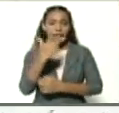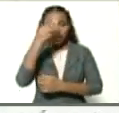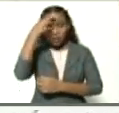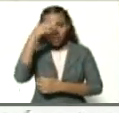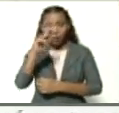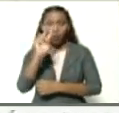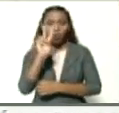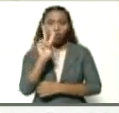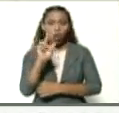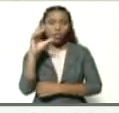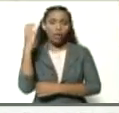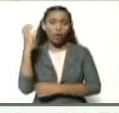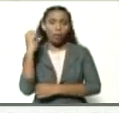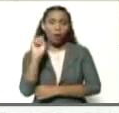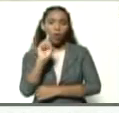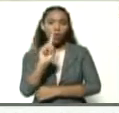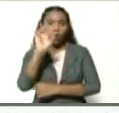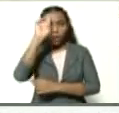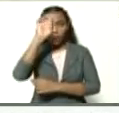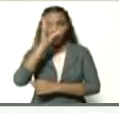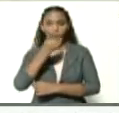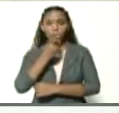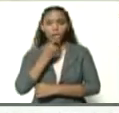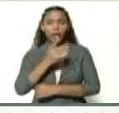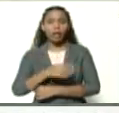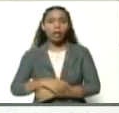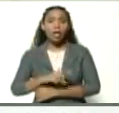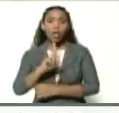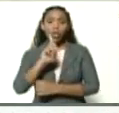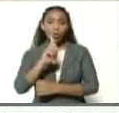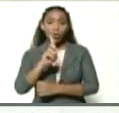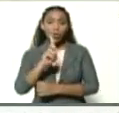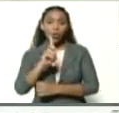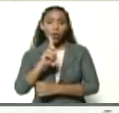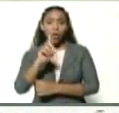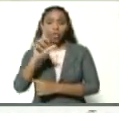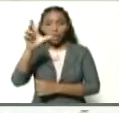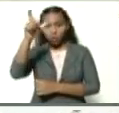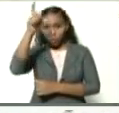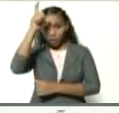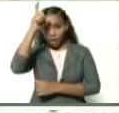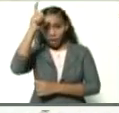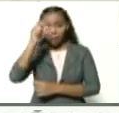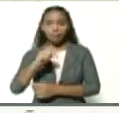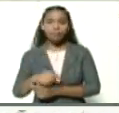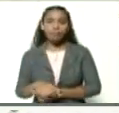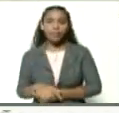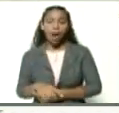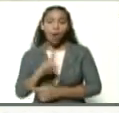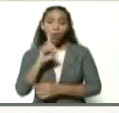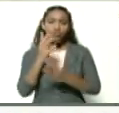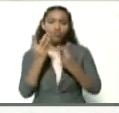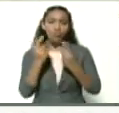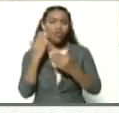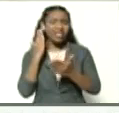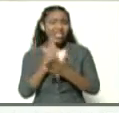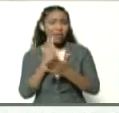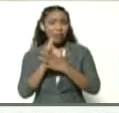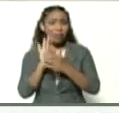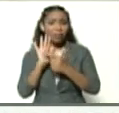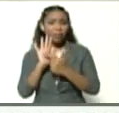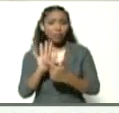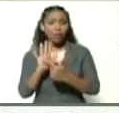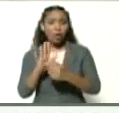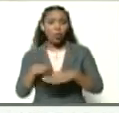de Colombia, 1 de República Dominicana y 1 de Turquía. Hay un número que siempre resaltamos y el número